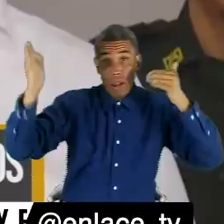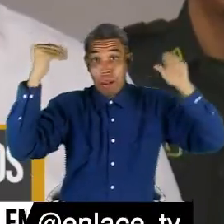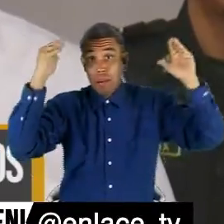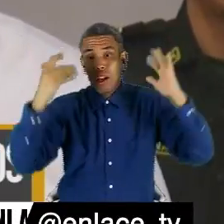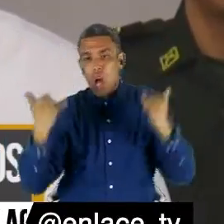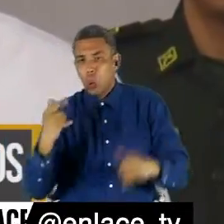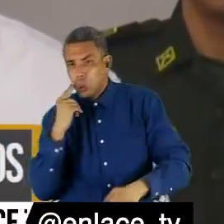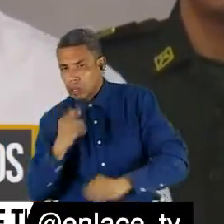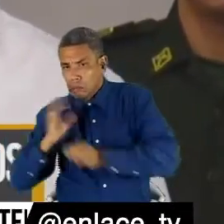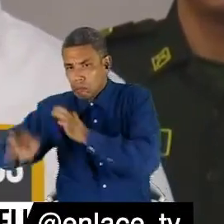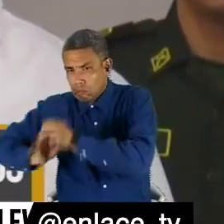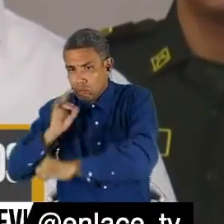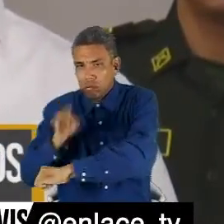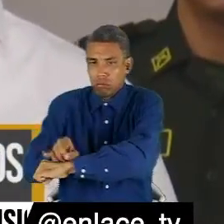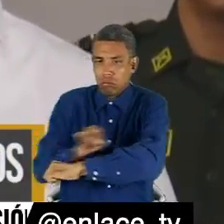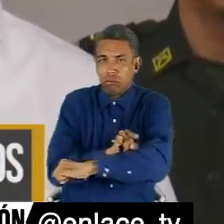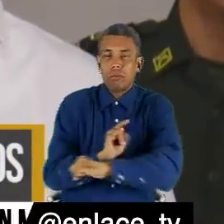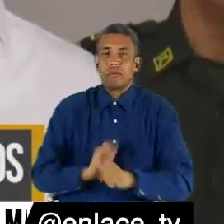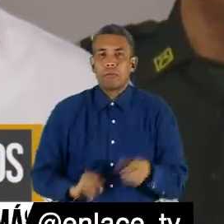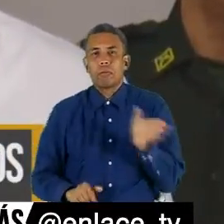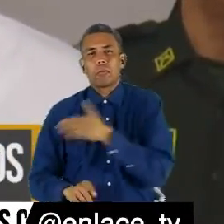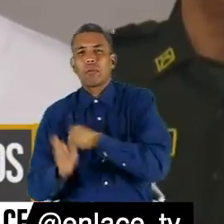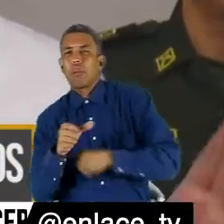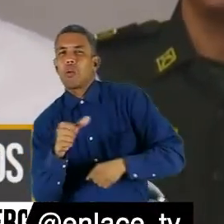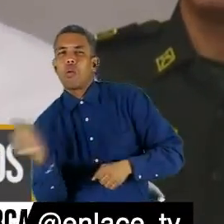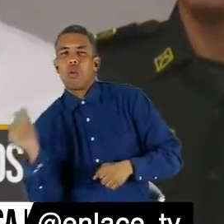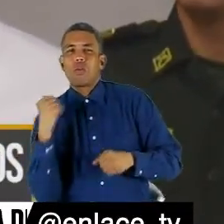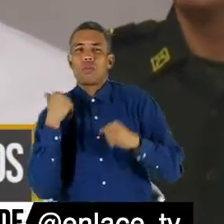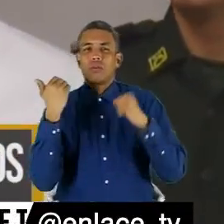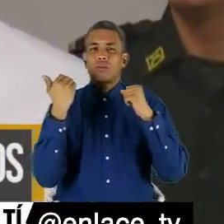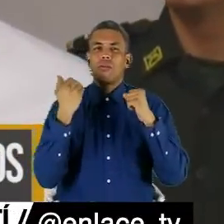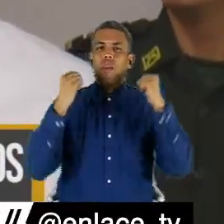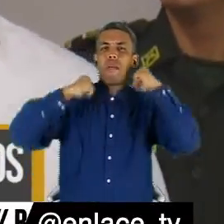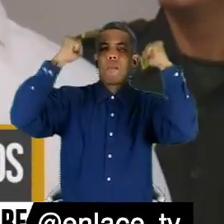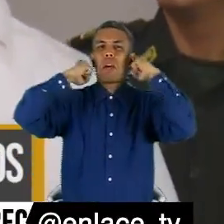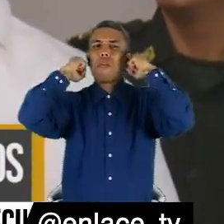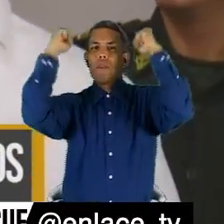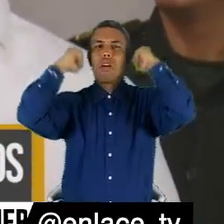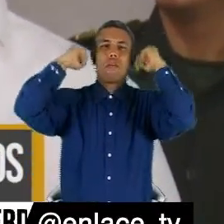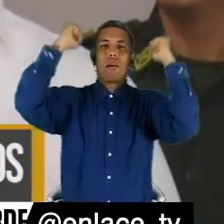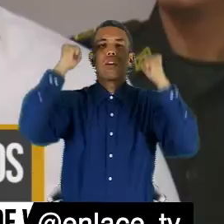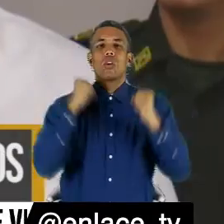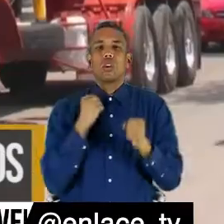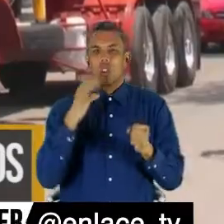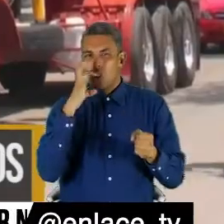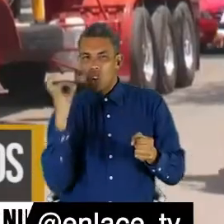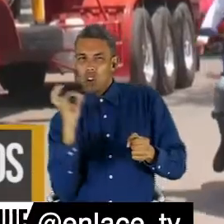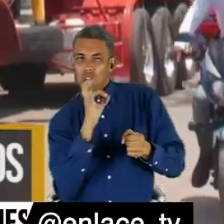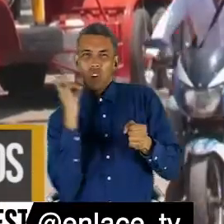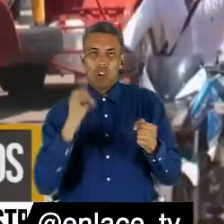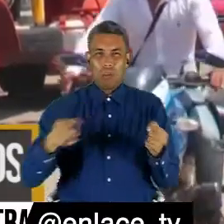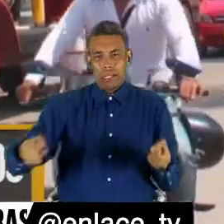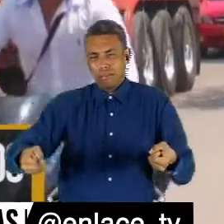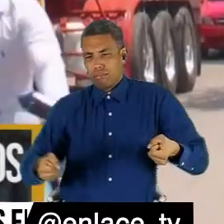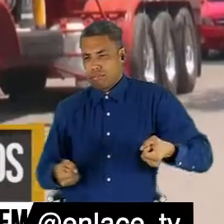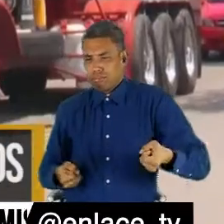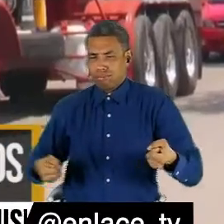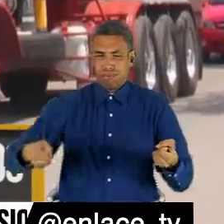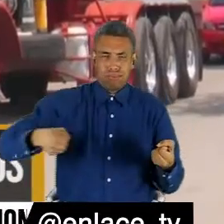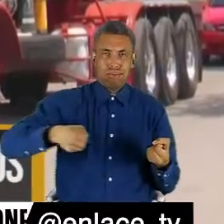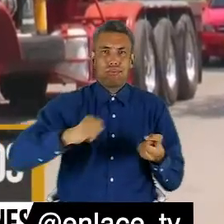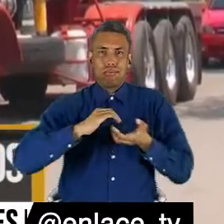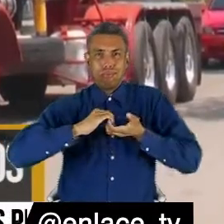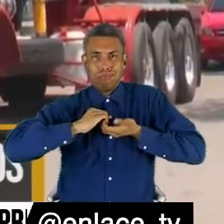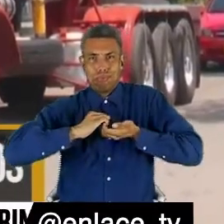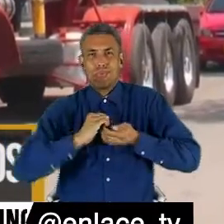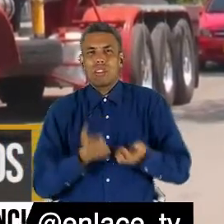venimos coordinando, como yo he insistido en que la fuerza pública ya identificó cuáles son los puntos de interés en el departamento. Hay unos cercanos